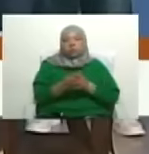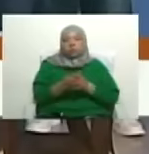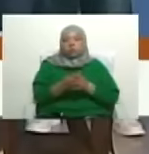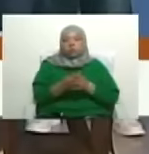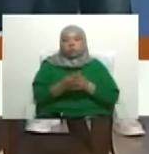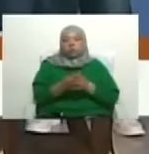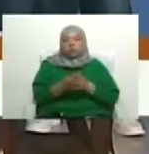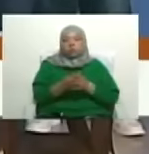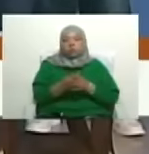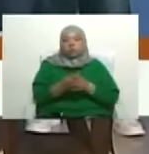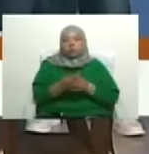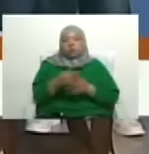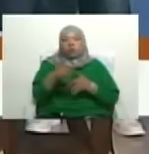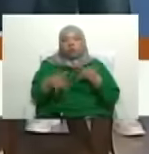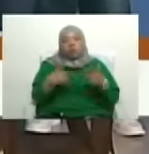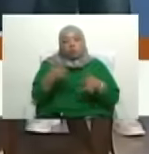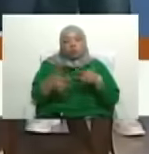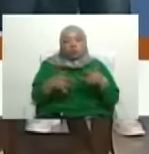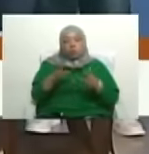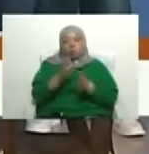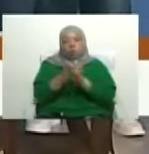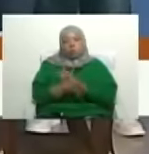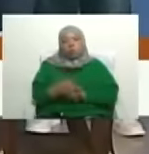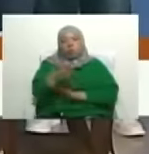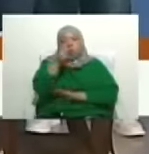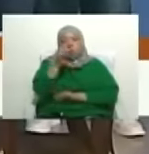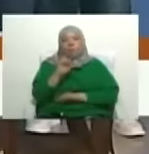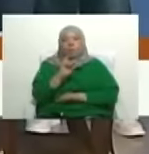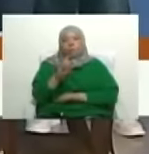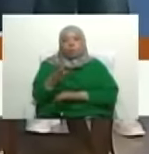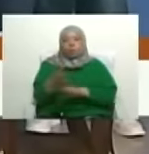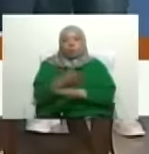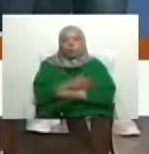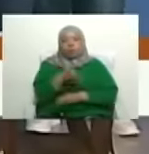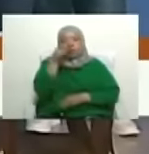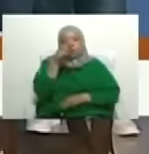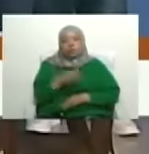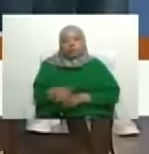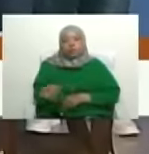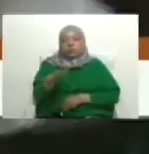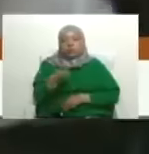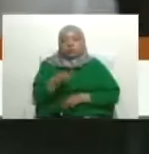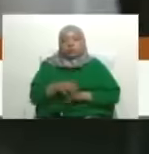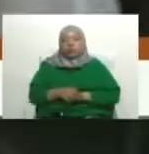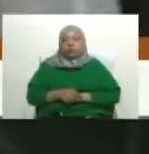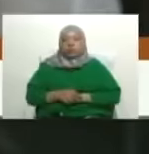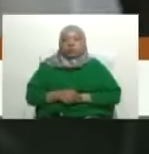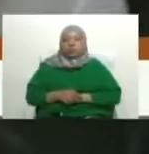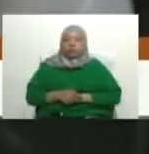tuvo la precaución de borrar sus posts, antiguamente llamados tweets.